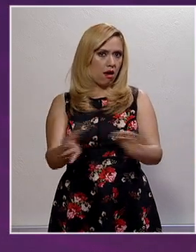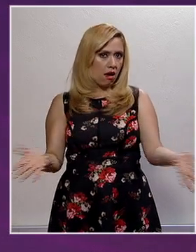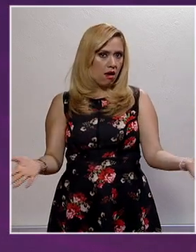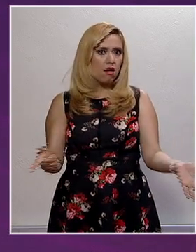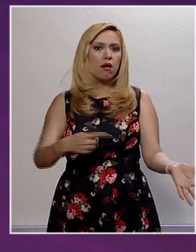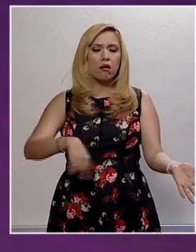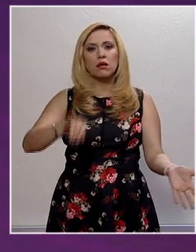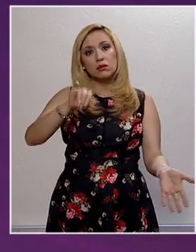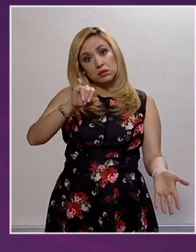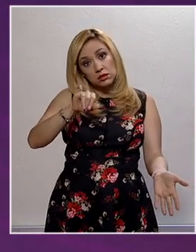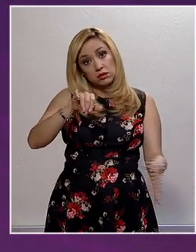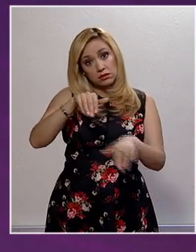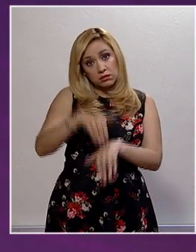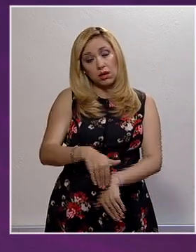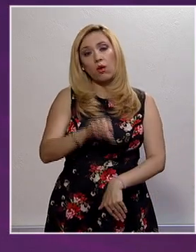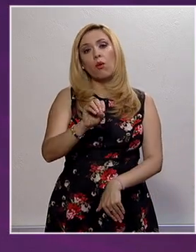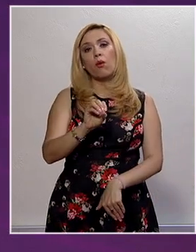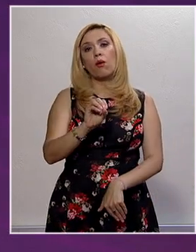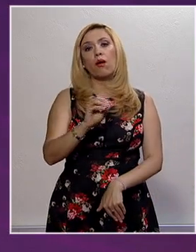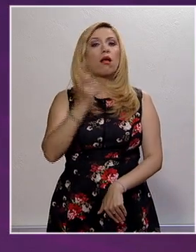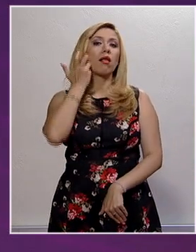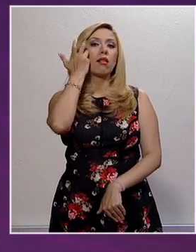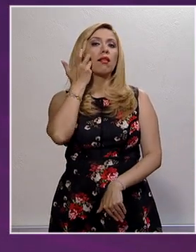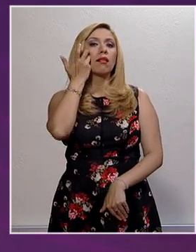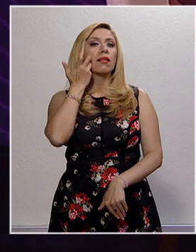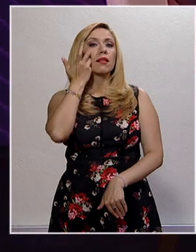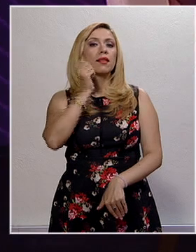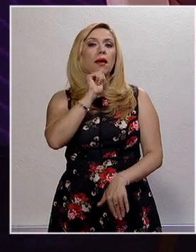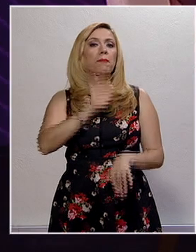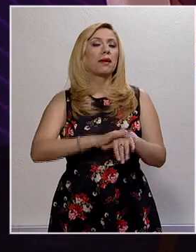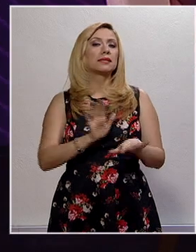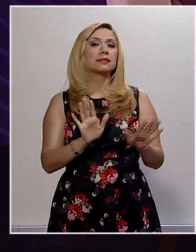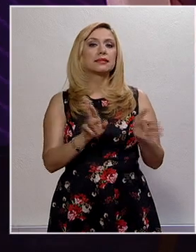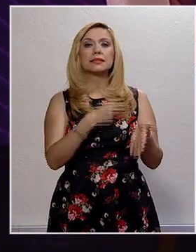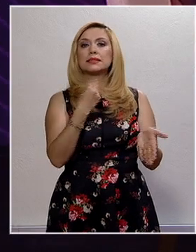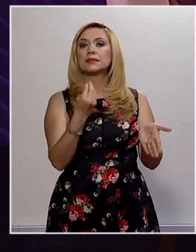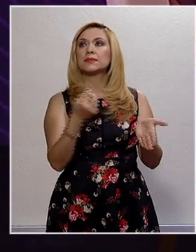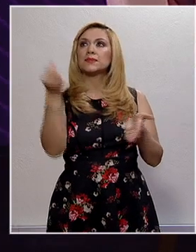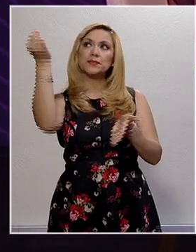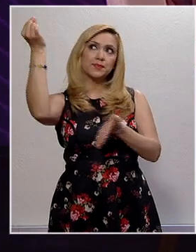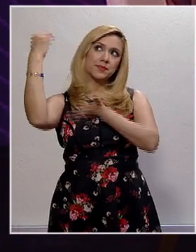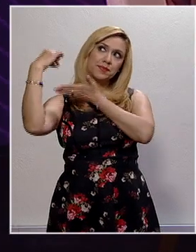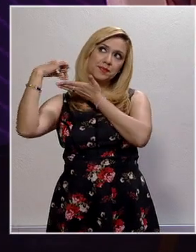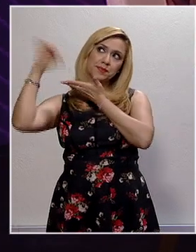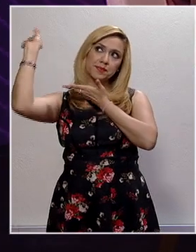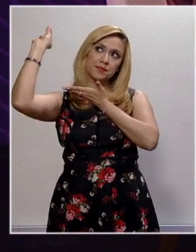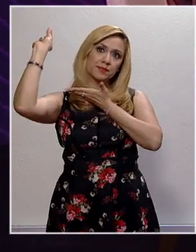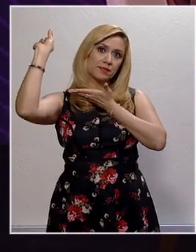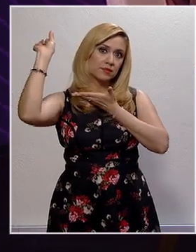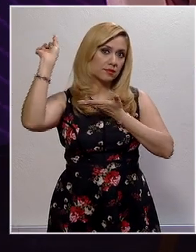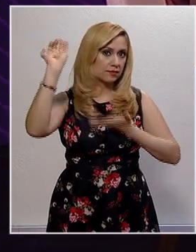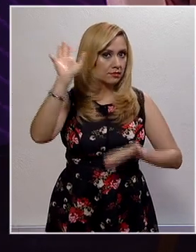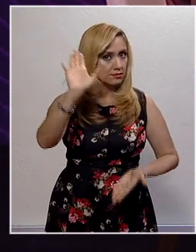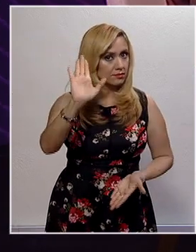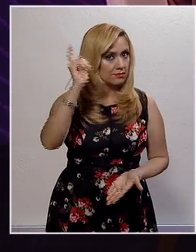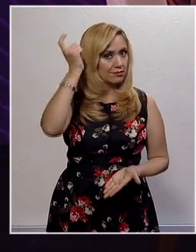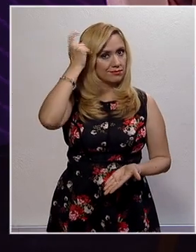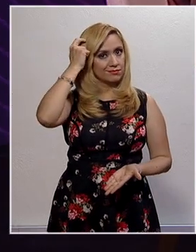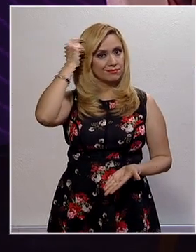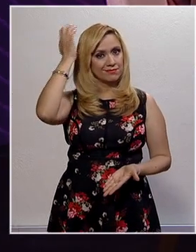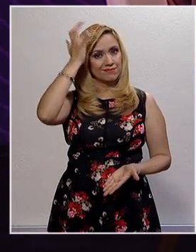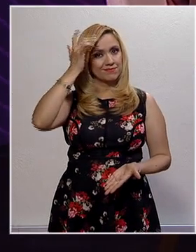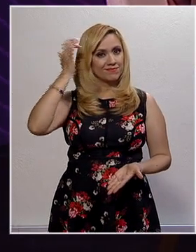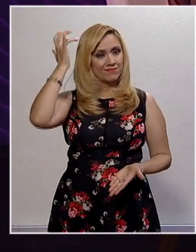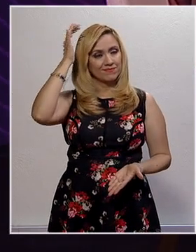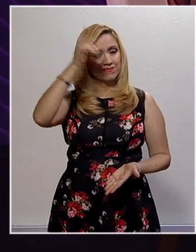estamos haciendo efectivas o solo lo estamos haciendo por cumplir formalmente y recibir la palomita? Entonces, eso es una reflexión que tienen que